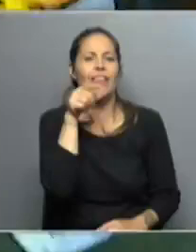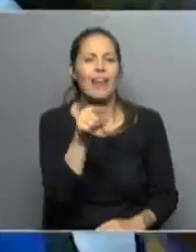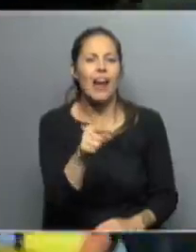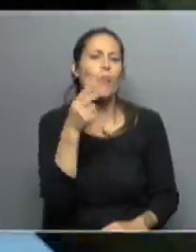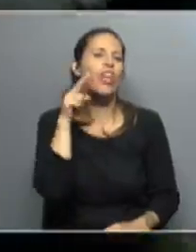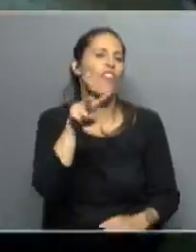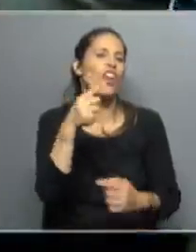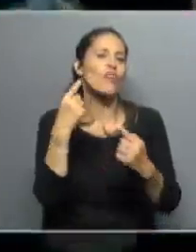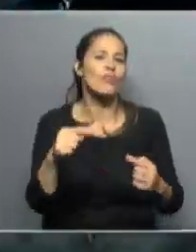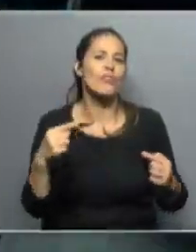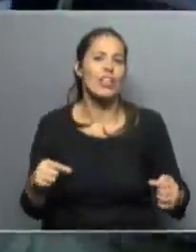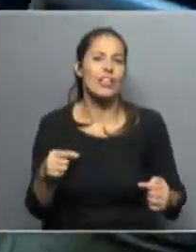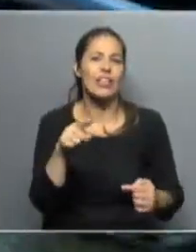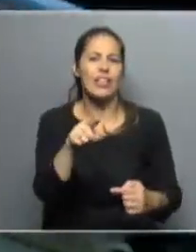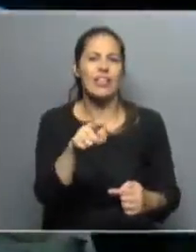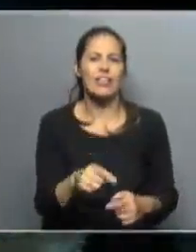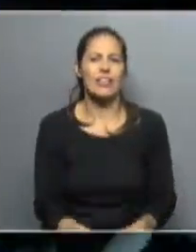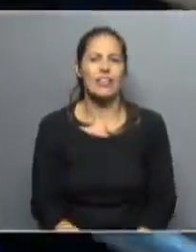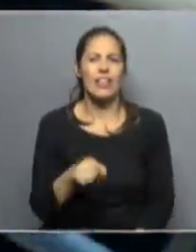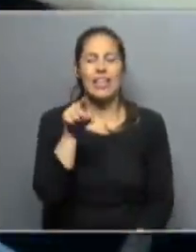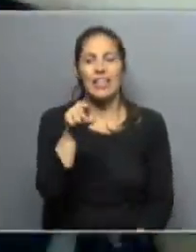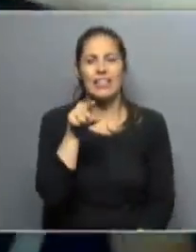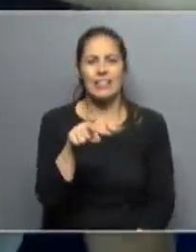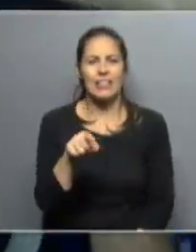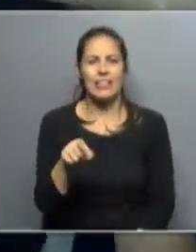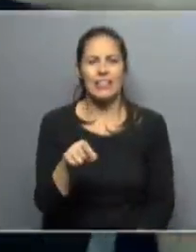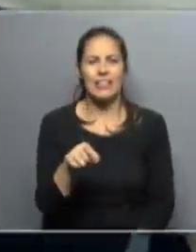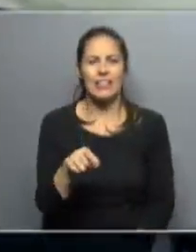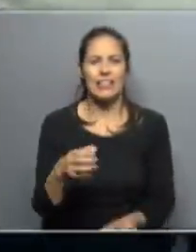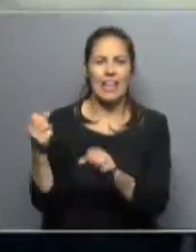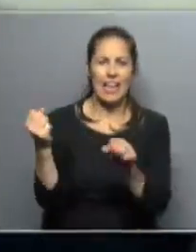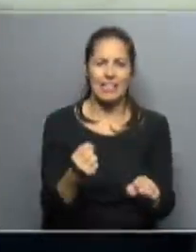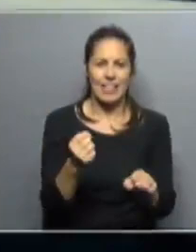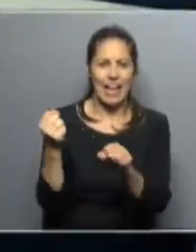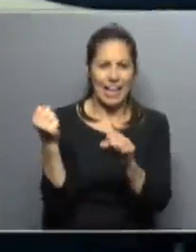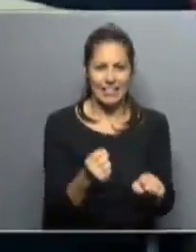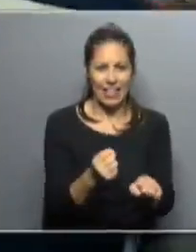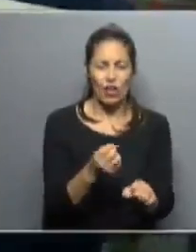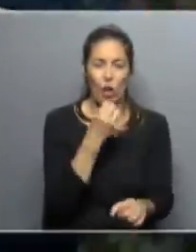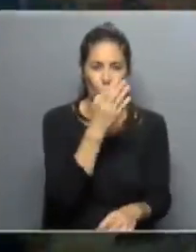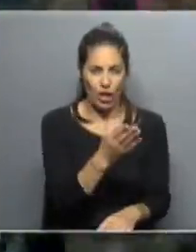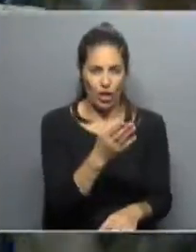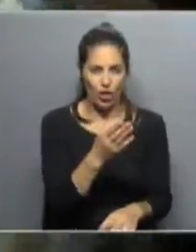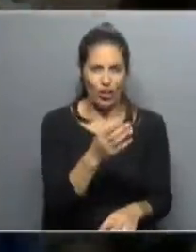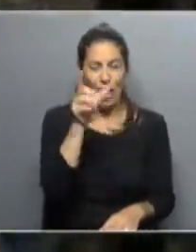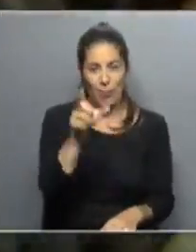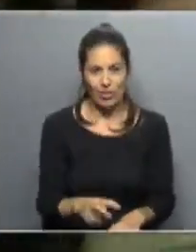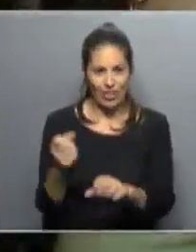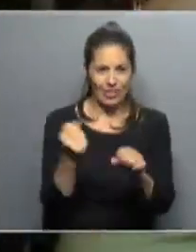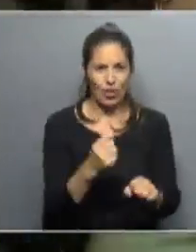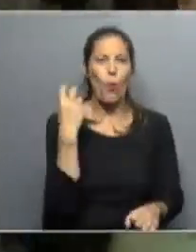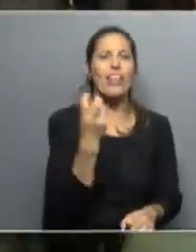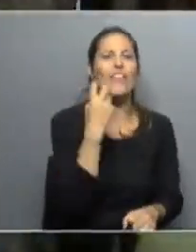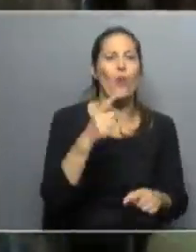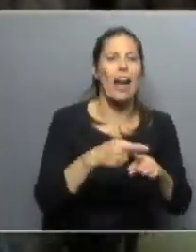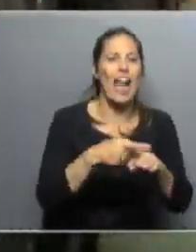veo varias... El asado, este es muy... El asado está muy bueno y el asador también. O el de buscar novia, la